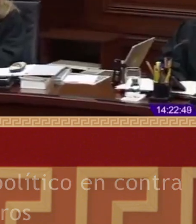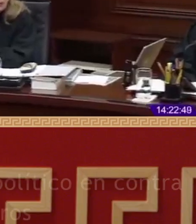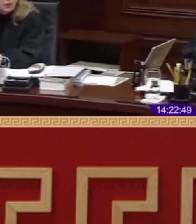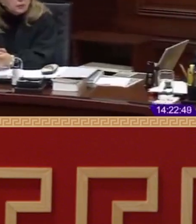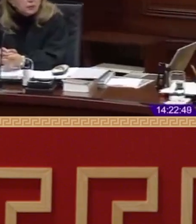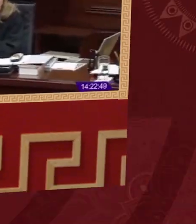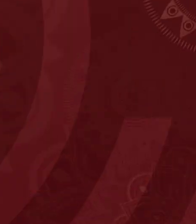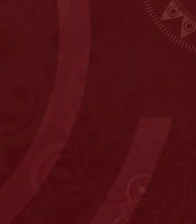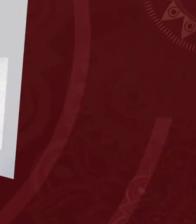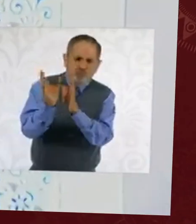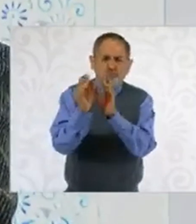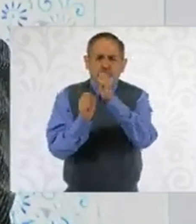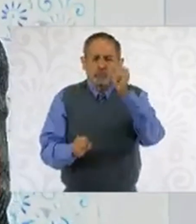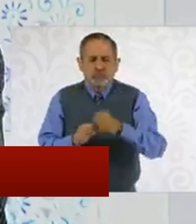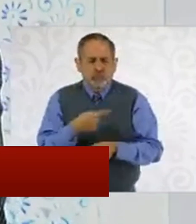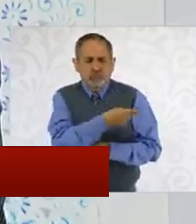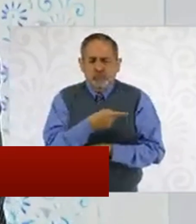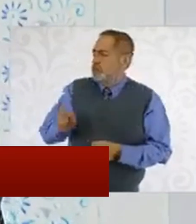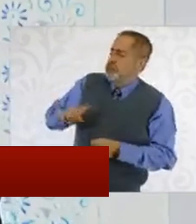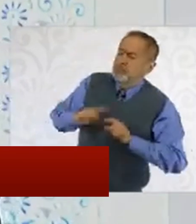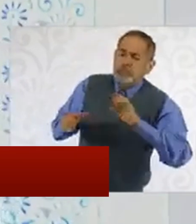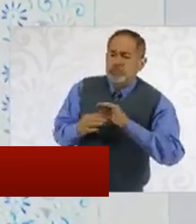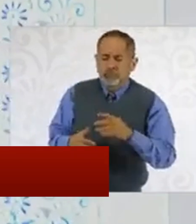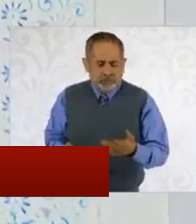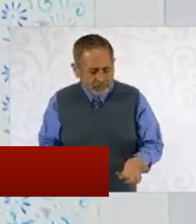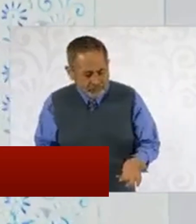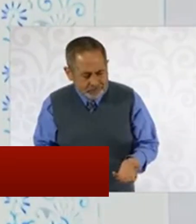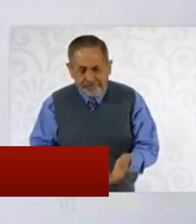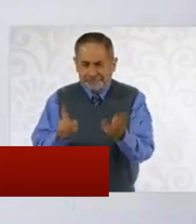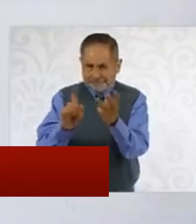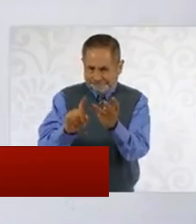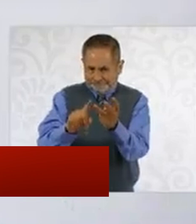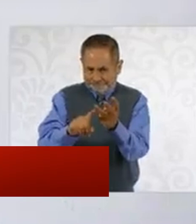violar la Constitución. Número 3.